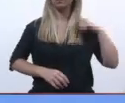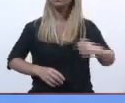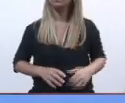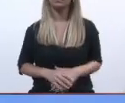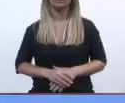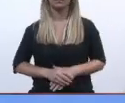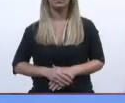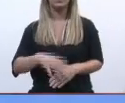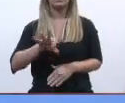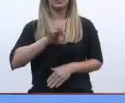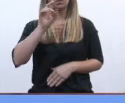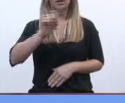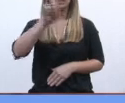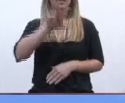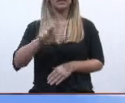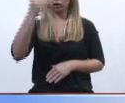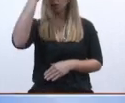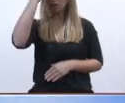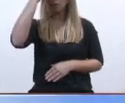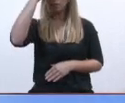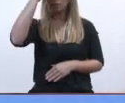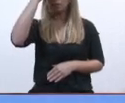1315 y se produce en Europa